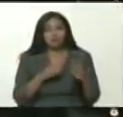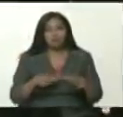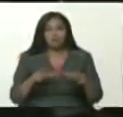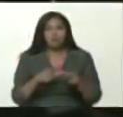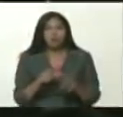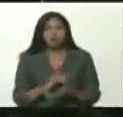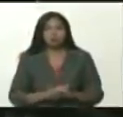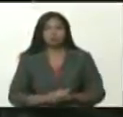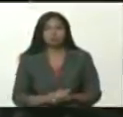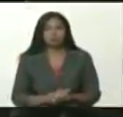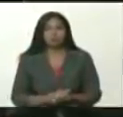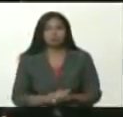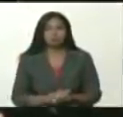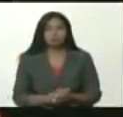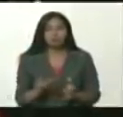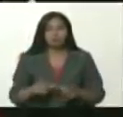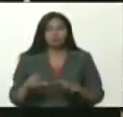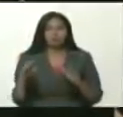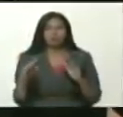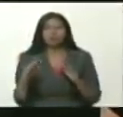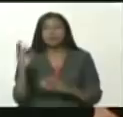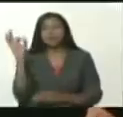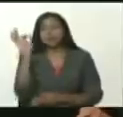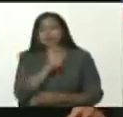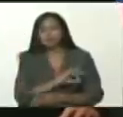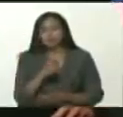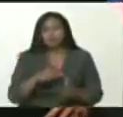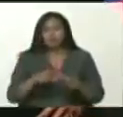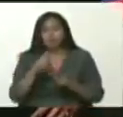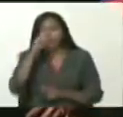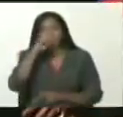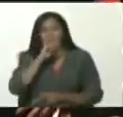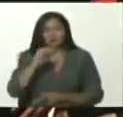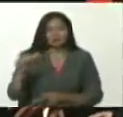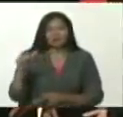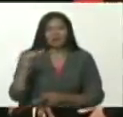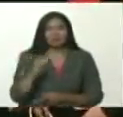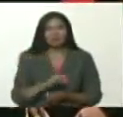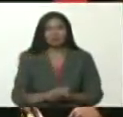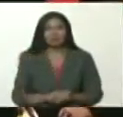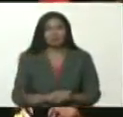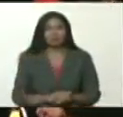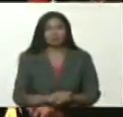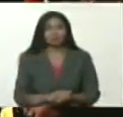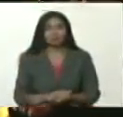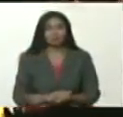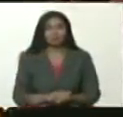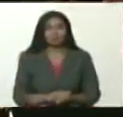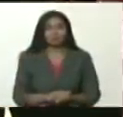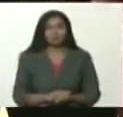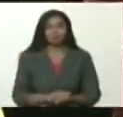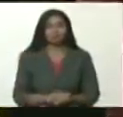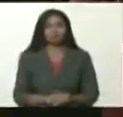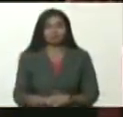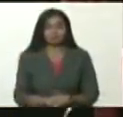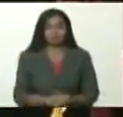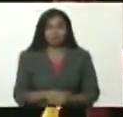Carmen, en la ciudad de Barquisimeto, que por cierto está de aniversario. Naguará, pues. Este fin de